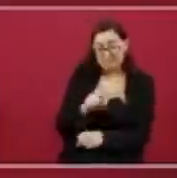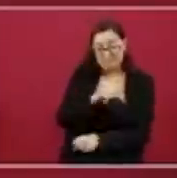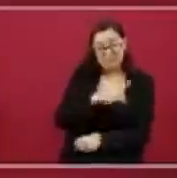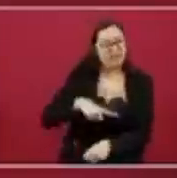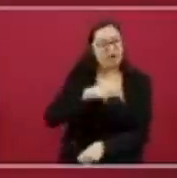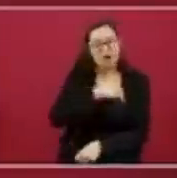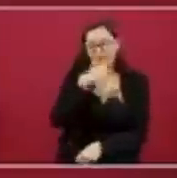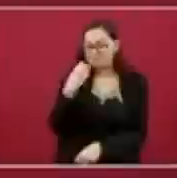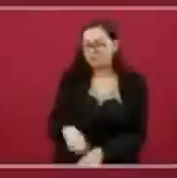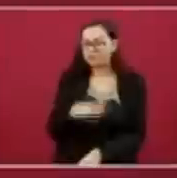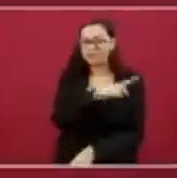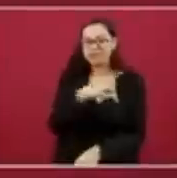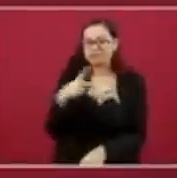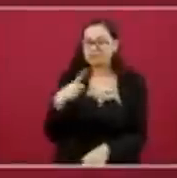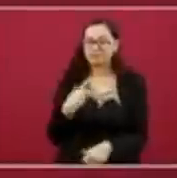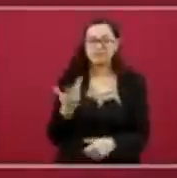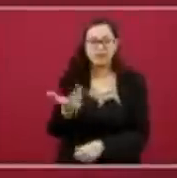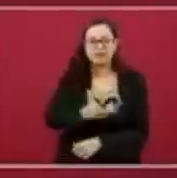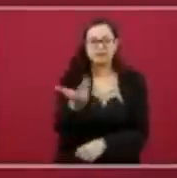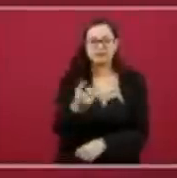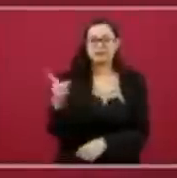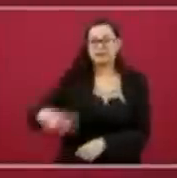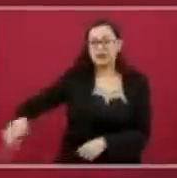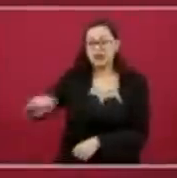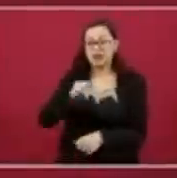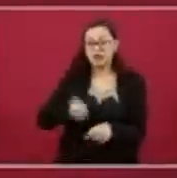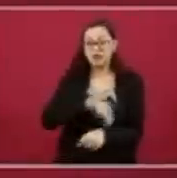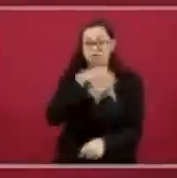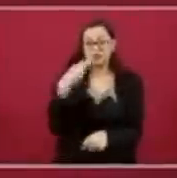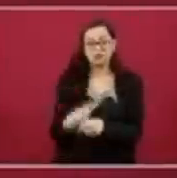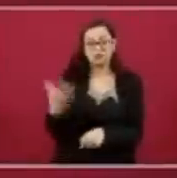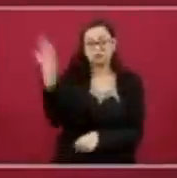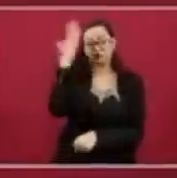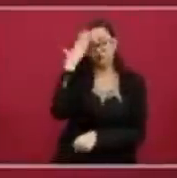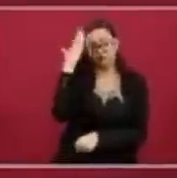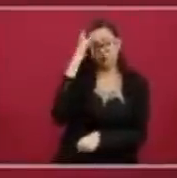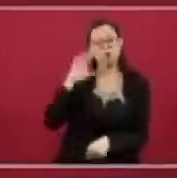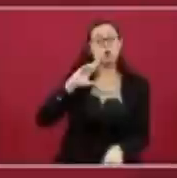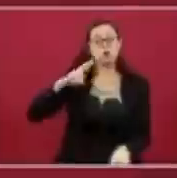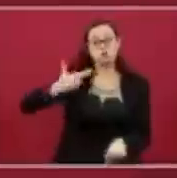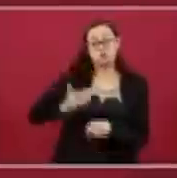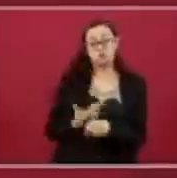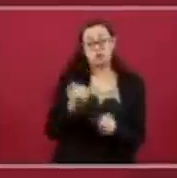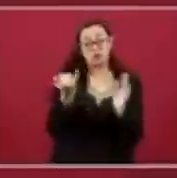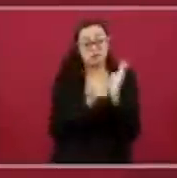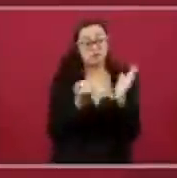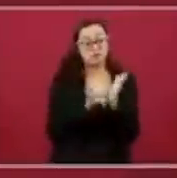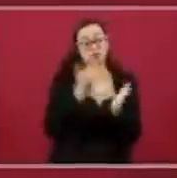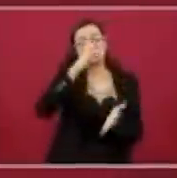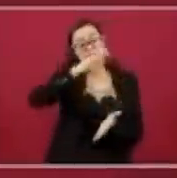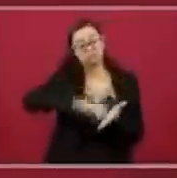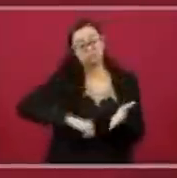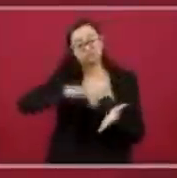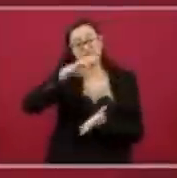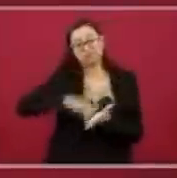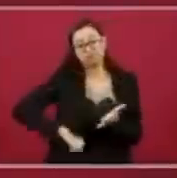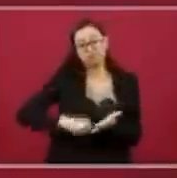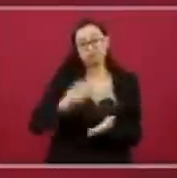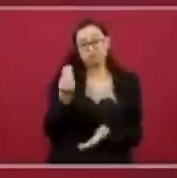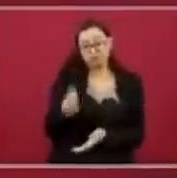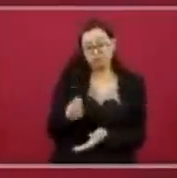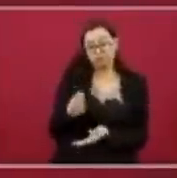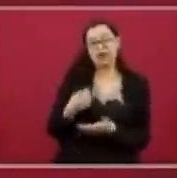Y desde luego los notarios como responsables de la retención, porque son retenedores de impuestos, pues lo mínimo es